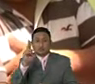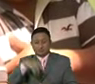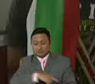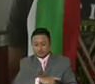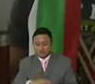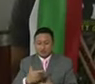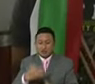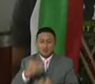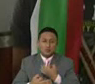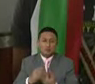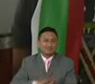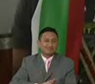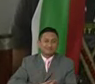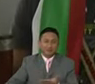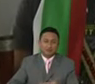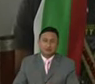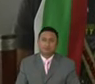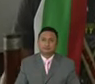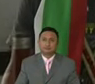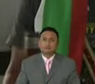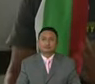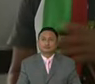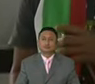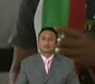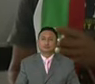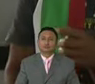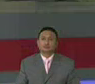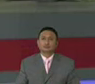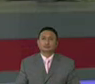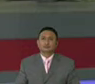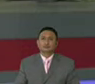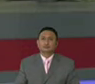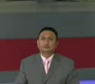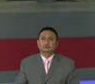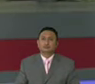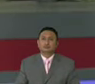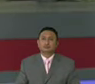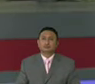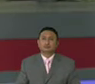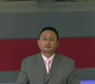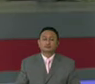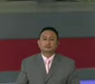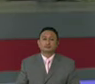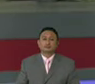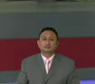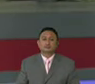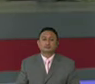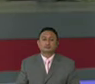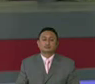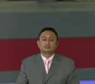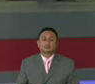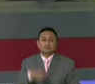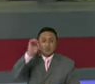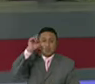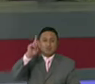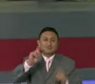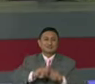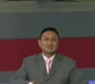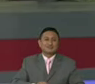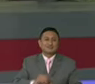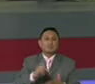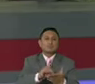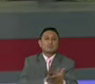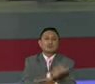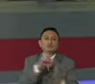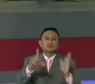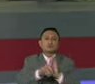país. Desde la provincia de Pastaza informó Carmita Argotti. En otros temas, diversas reacciones se genera el proyecto de